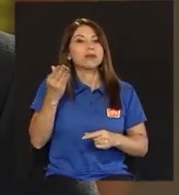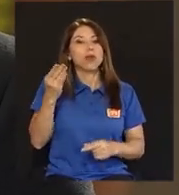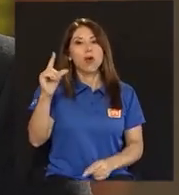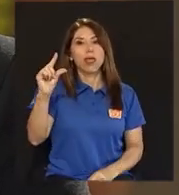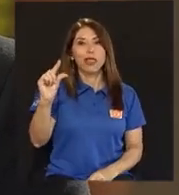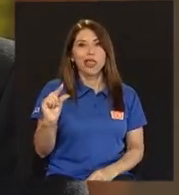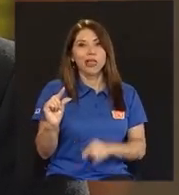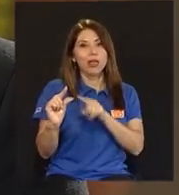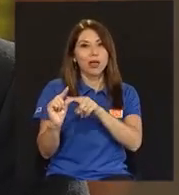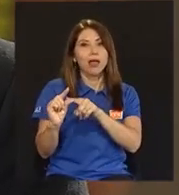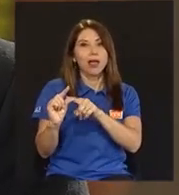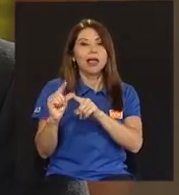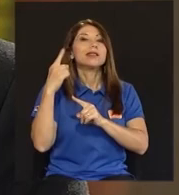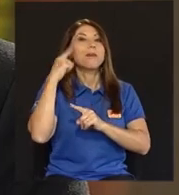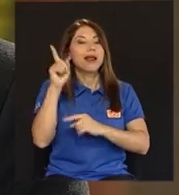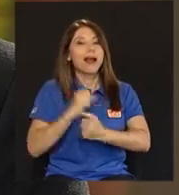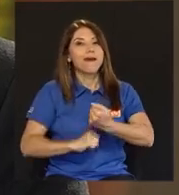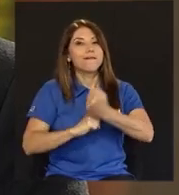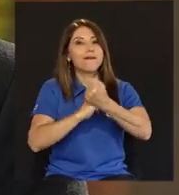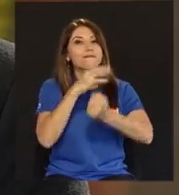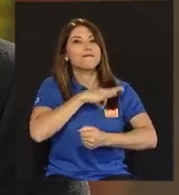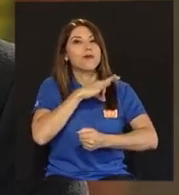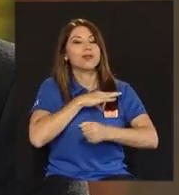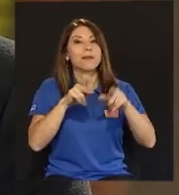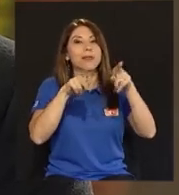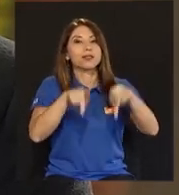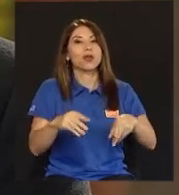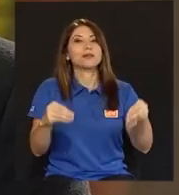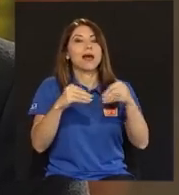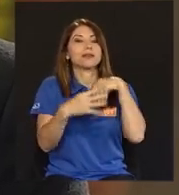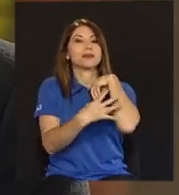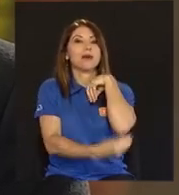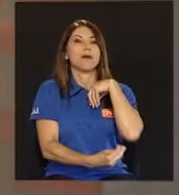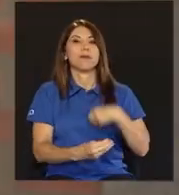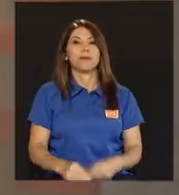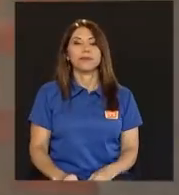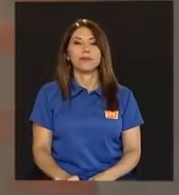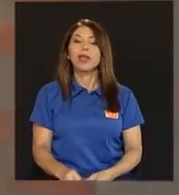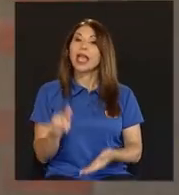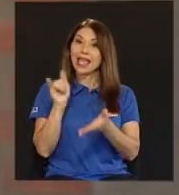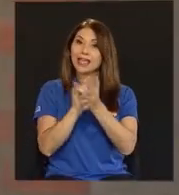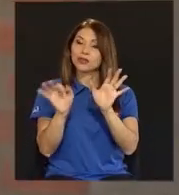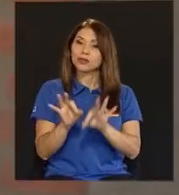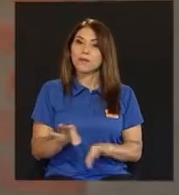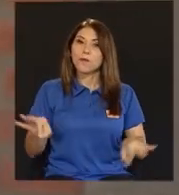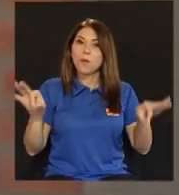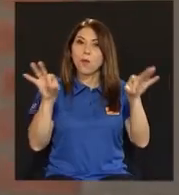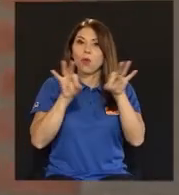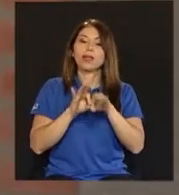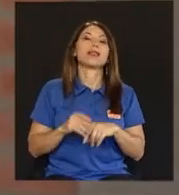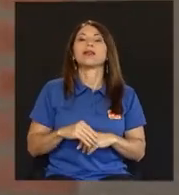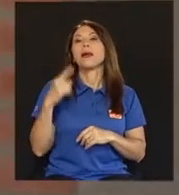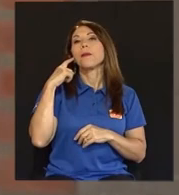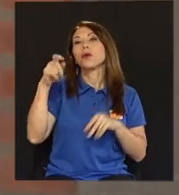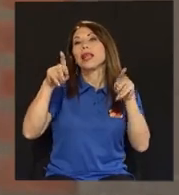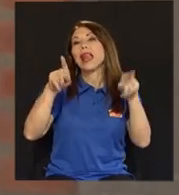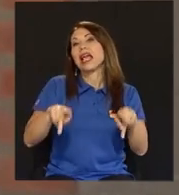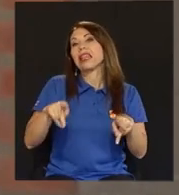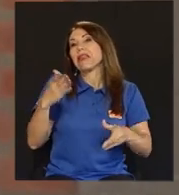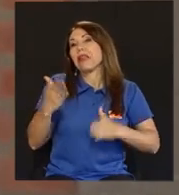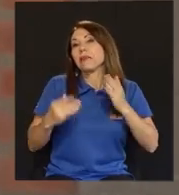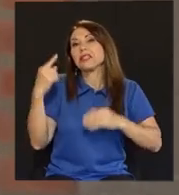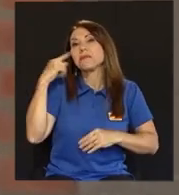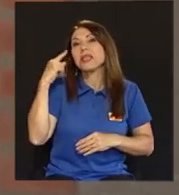grupos de menores ingresos. Y esto me parece muy importante porque la gente podría pensar que el Banco Central